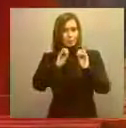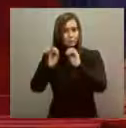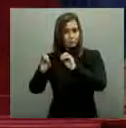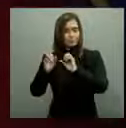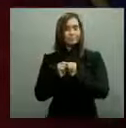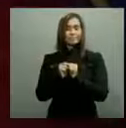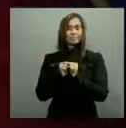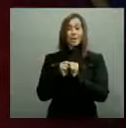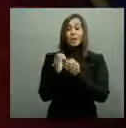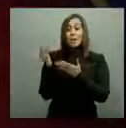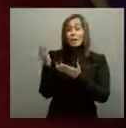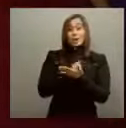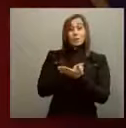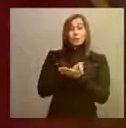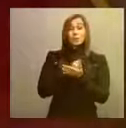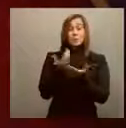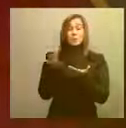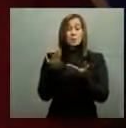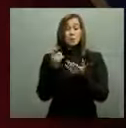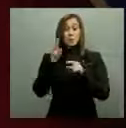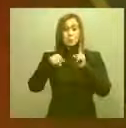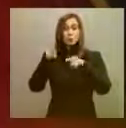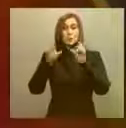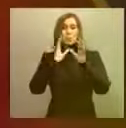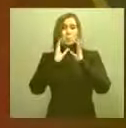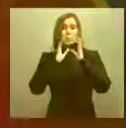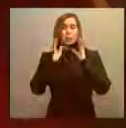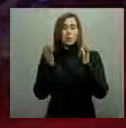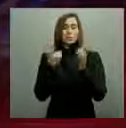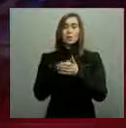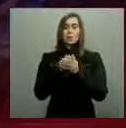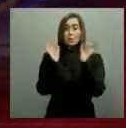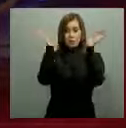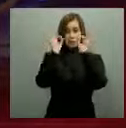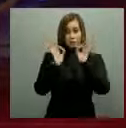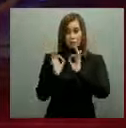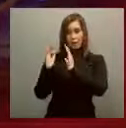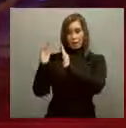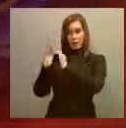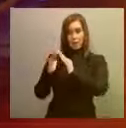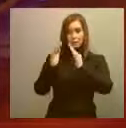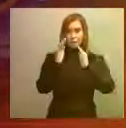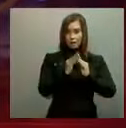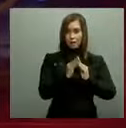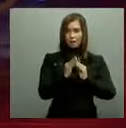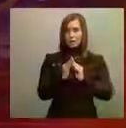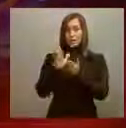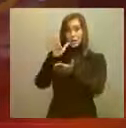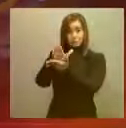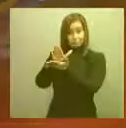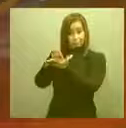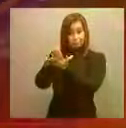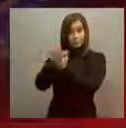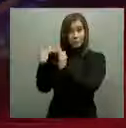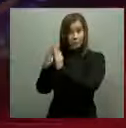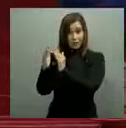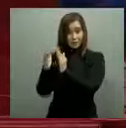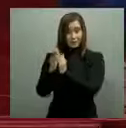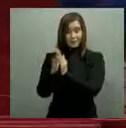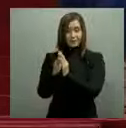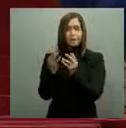Aprovechamos los medios masivos de comunicación para organizar un modelo de educación a distancia, llevando la escuela a las casas a